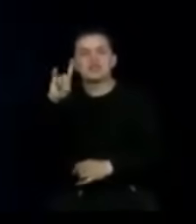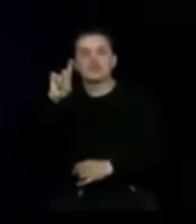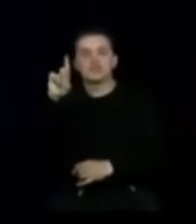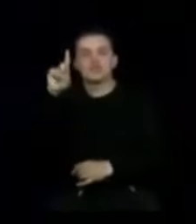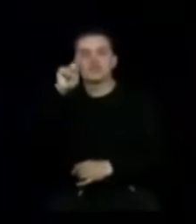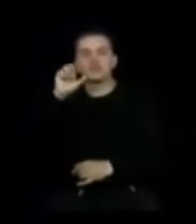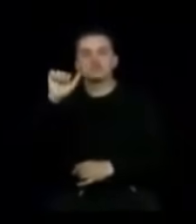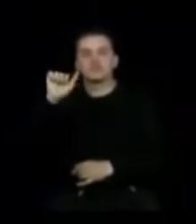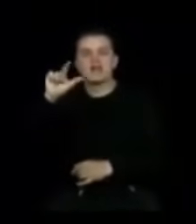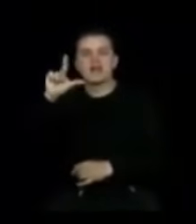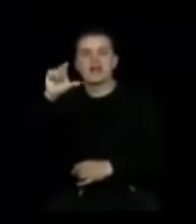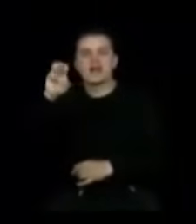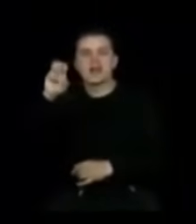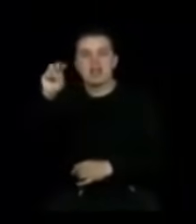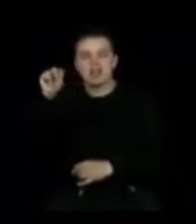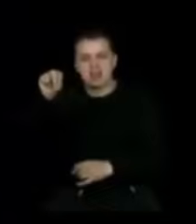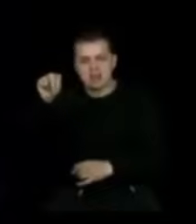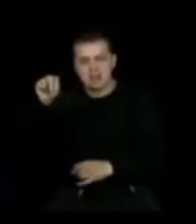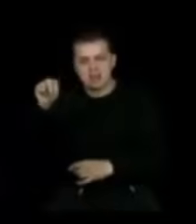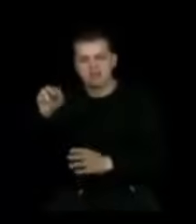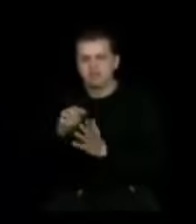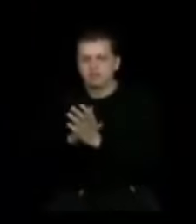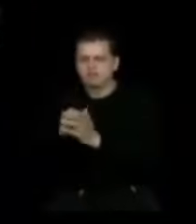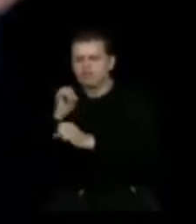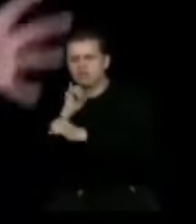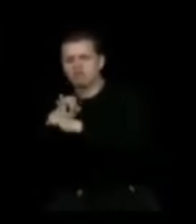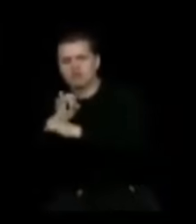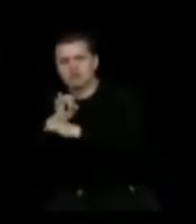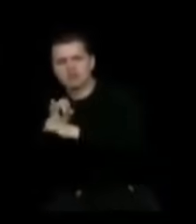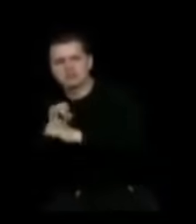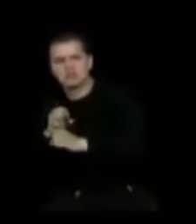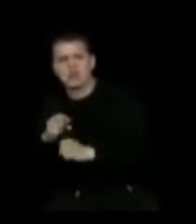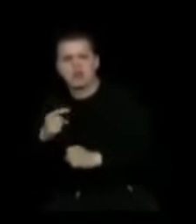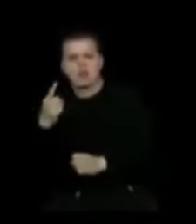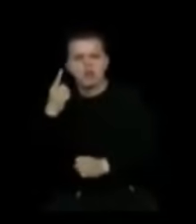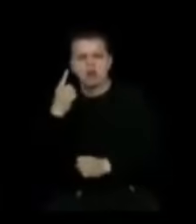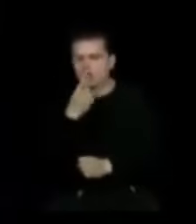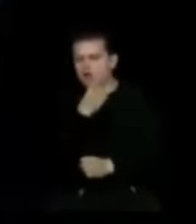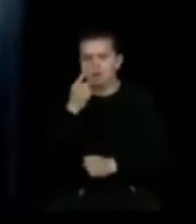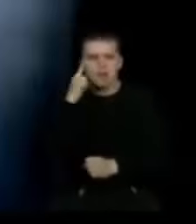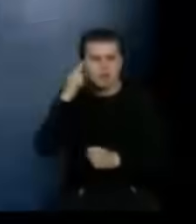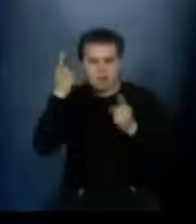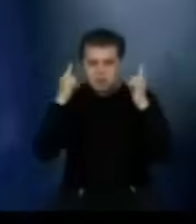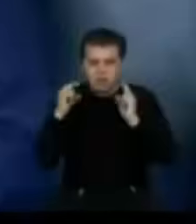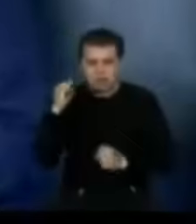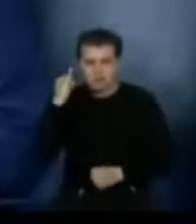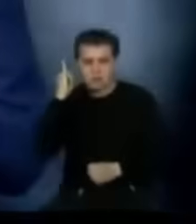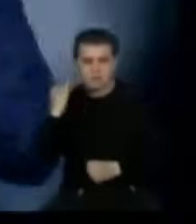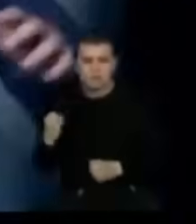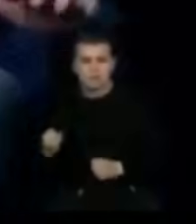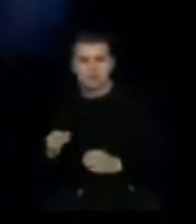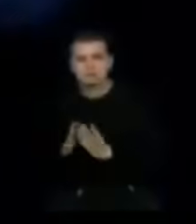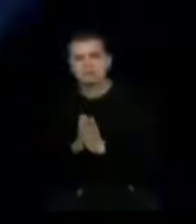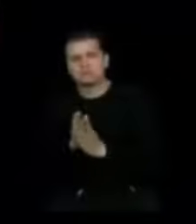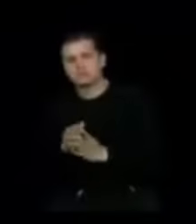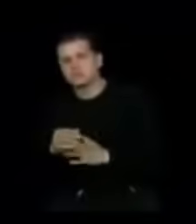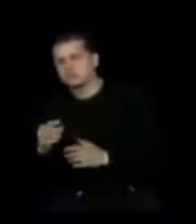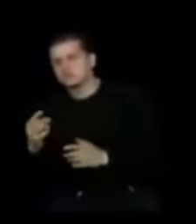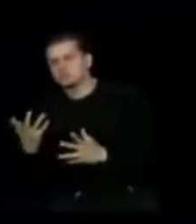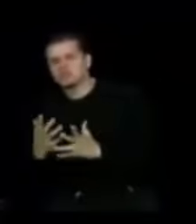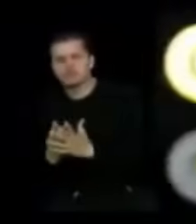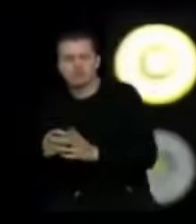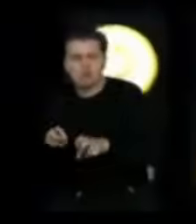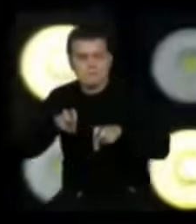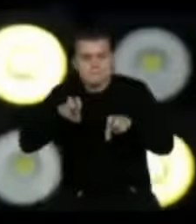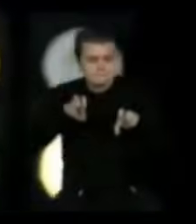iglesia judía mesiánica. Son judíos que creen que Jesús es el Mesías. Y nos sentamos atrás